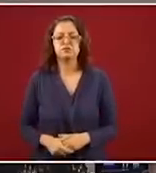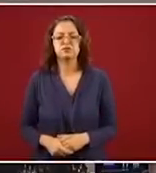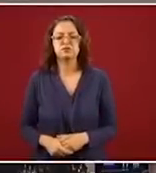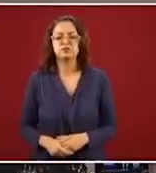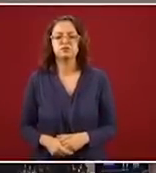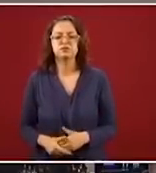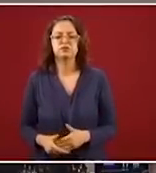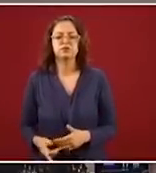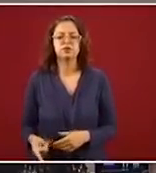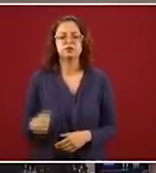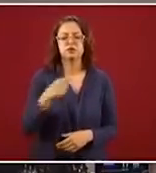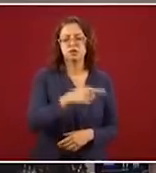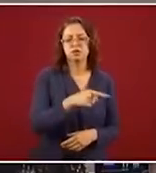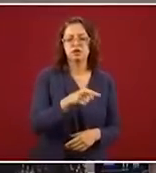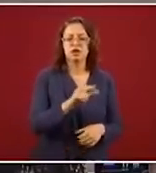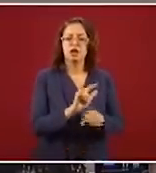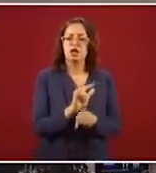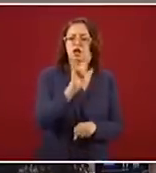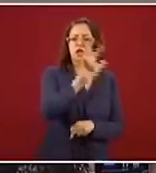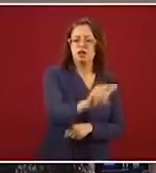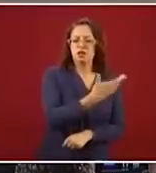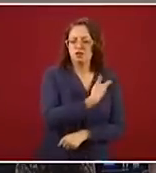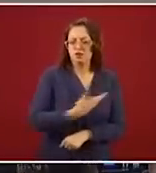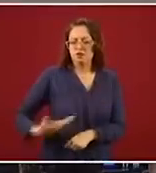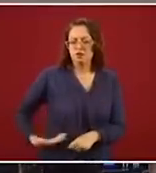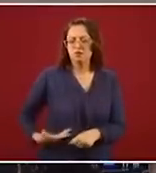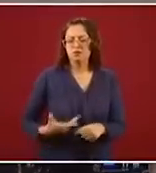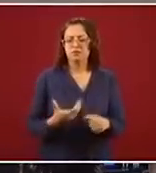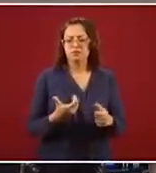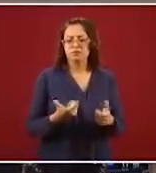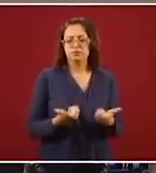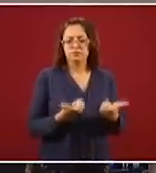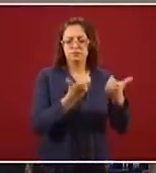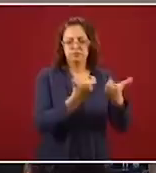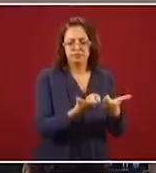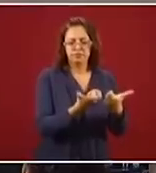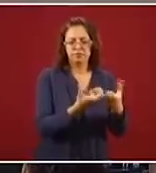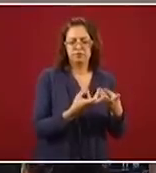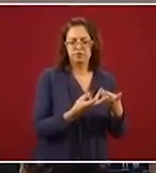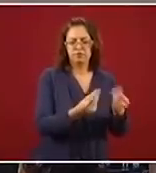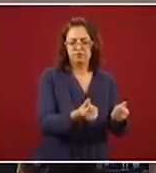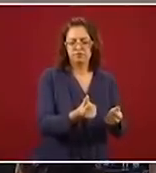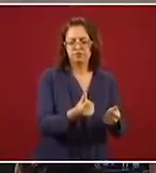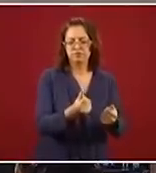al avión, pero